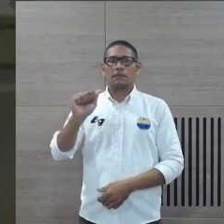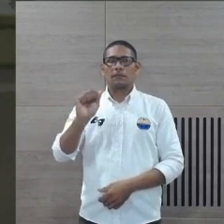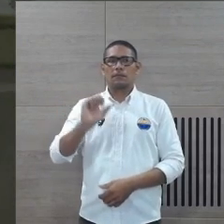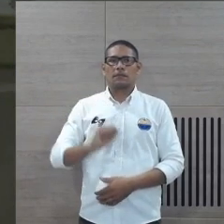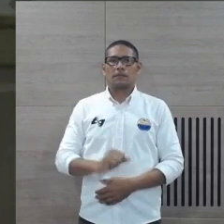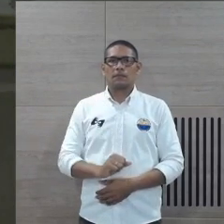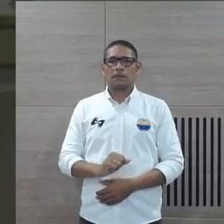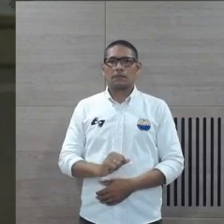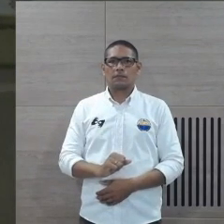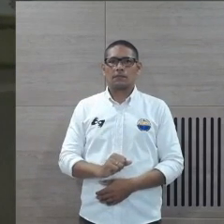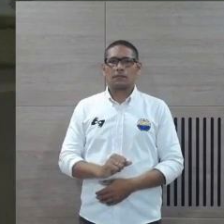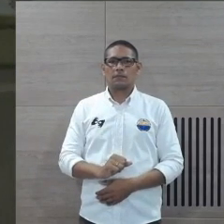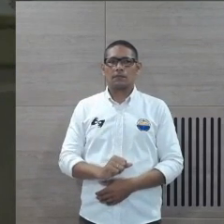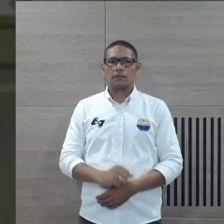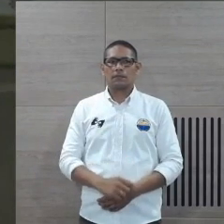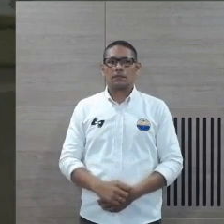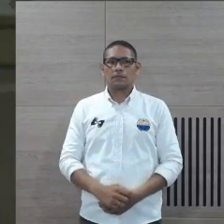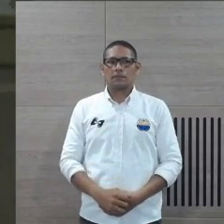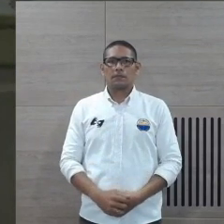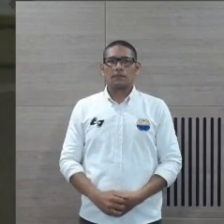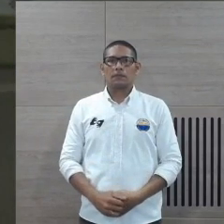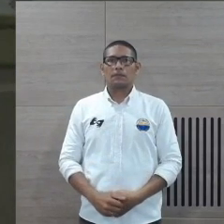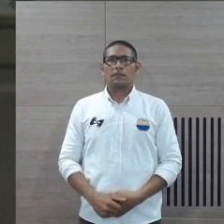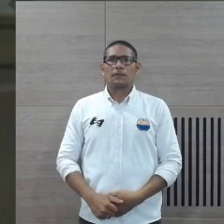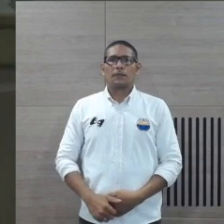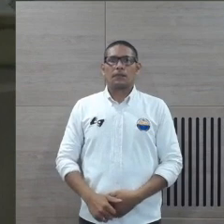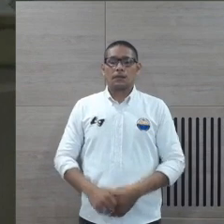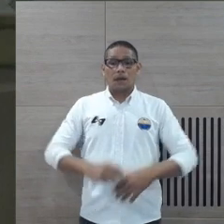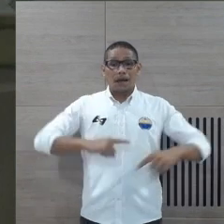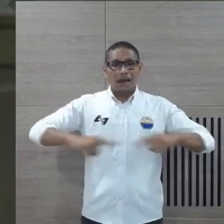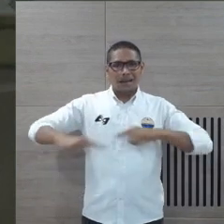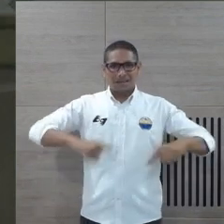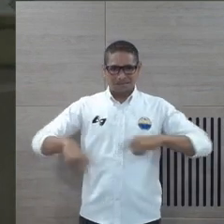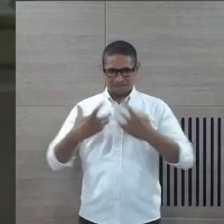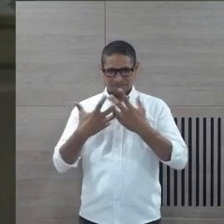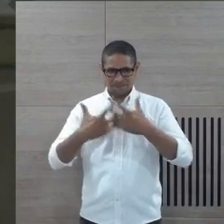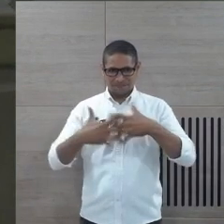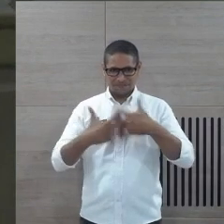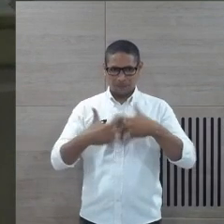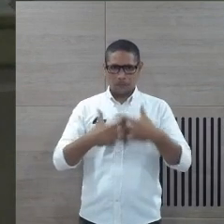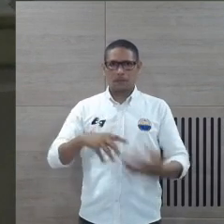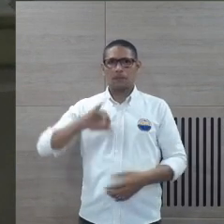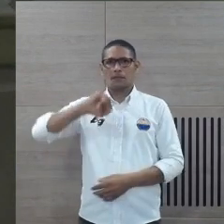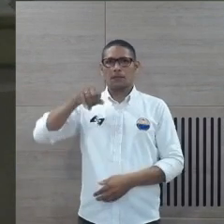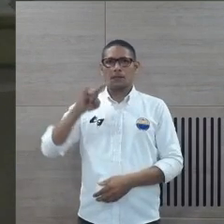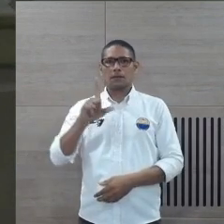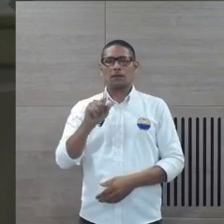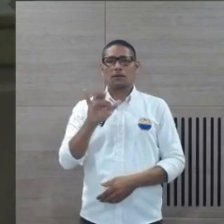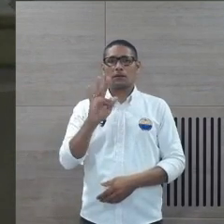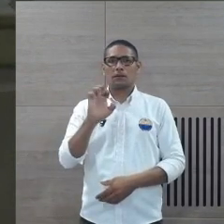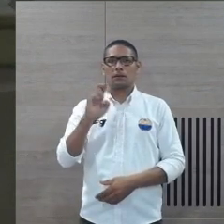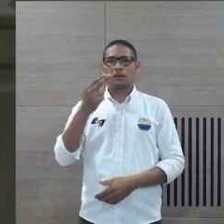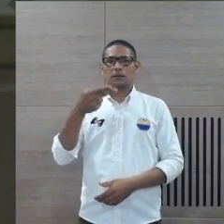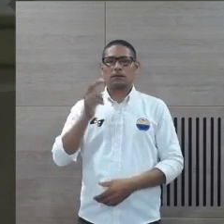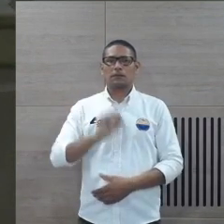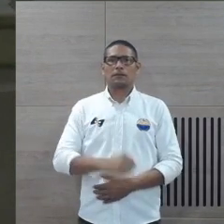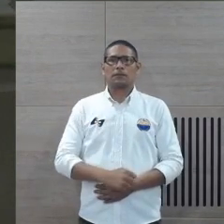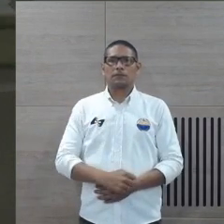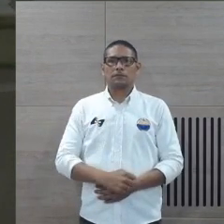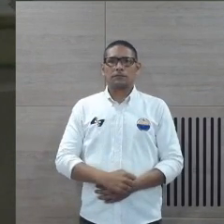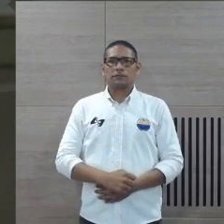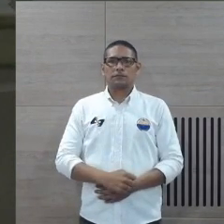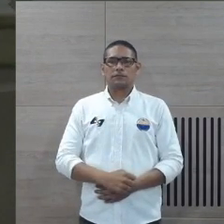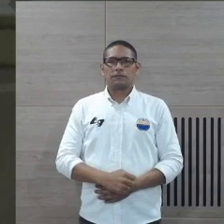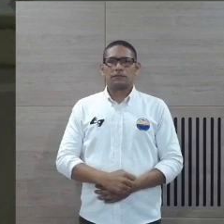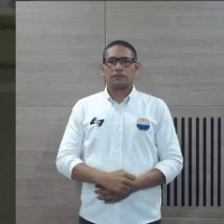Administrador de Empresas. Juliet Paola Maestre Contreras. Facultad de Ciencias